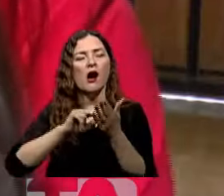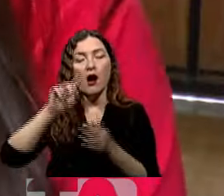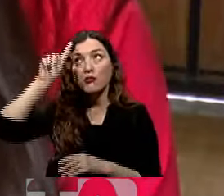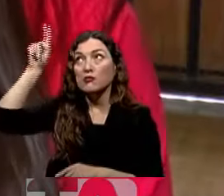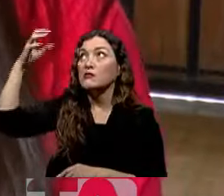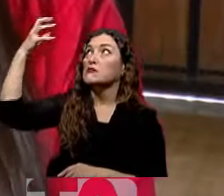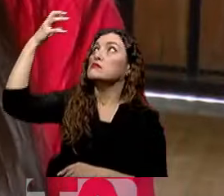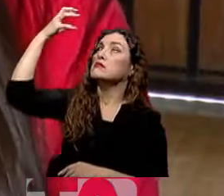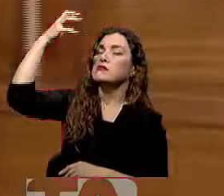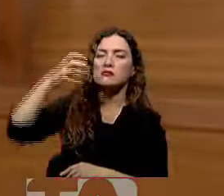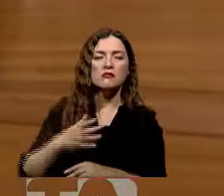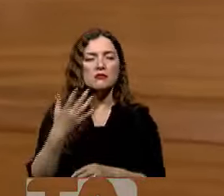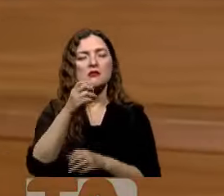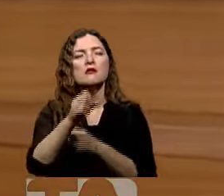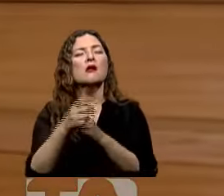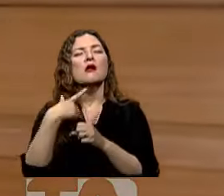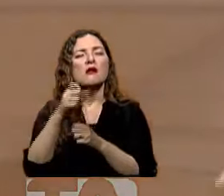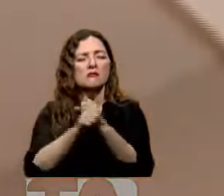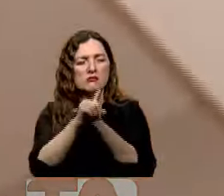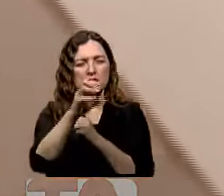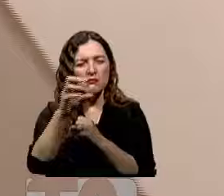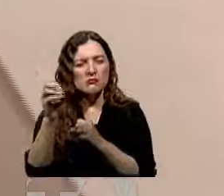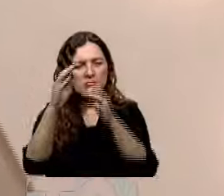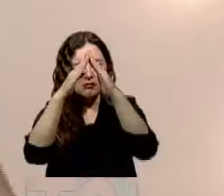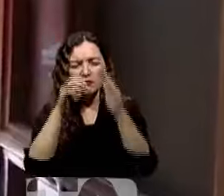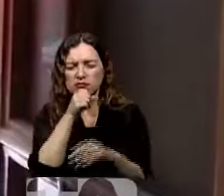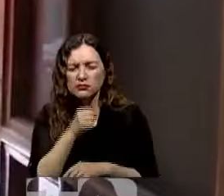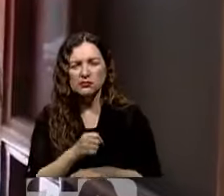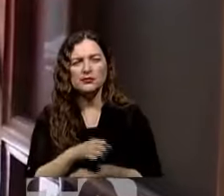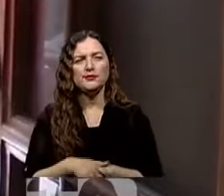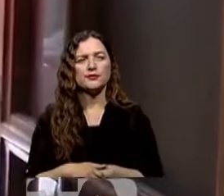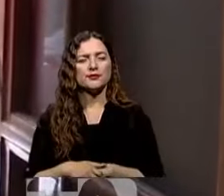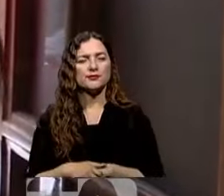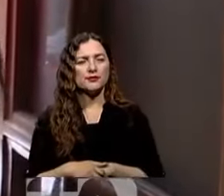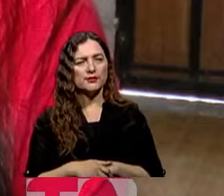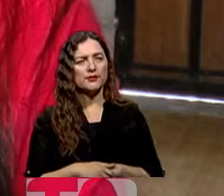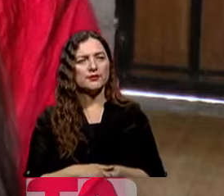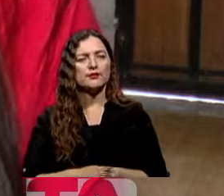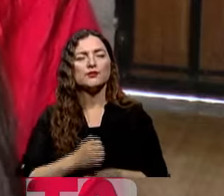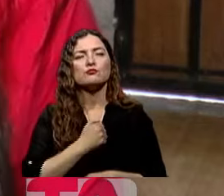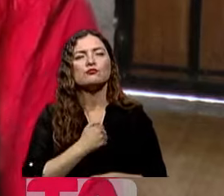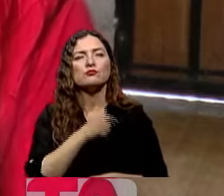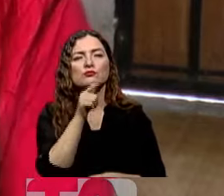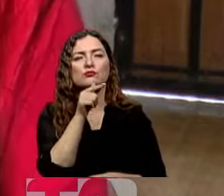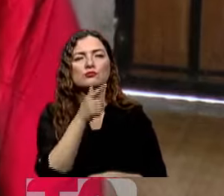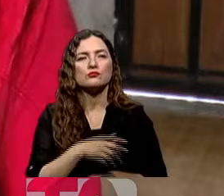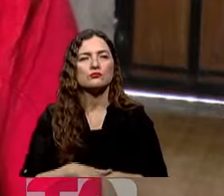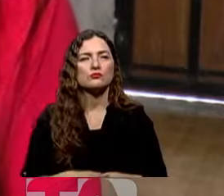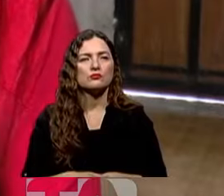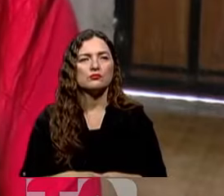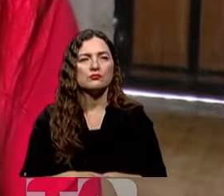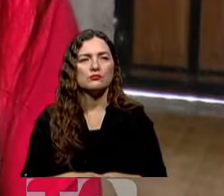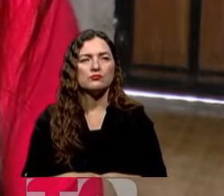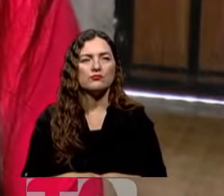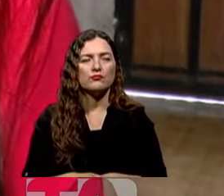casa data de hace más o menos 100 años. Originalmente pertenecía a personas